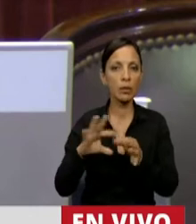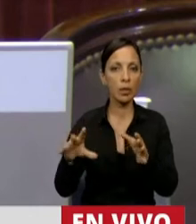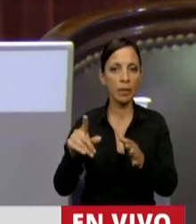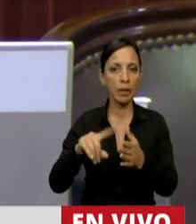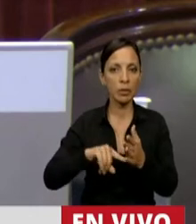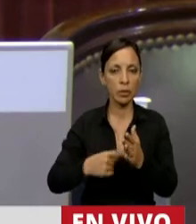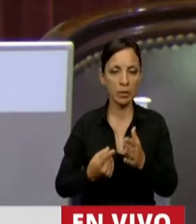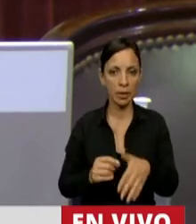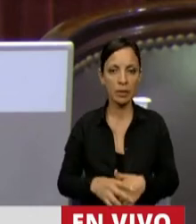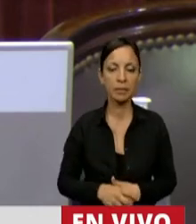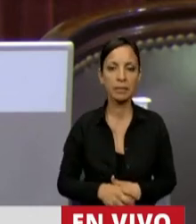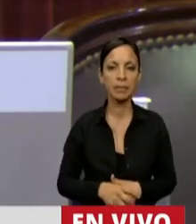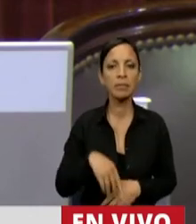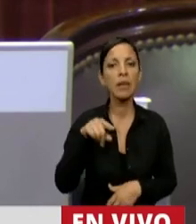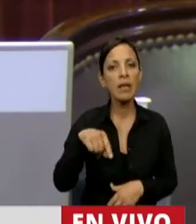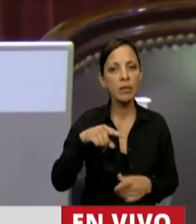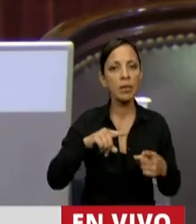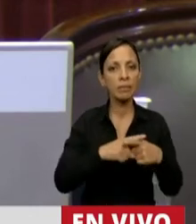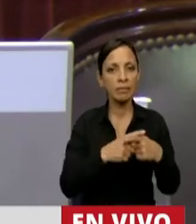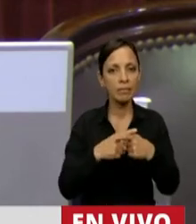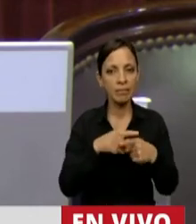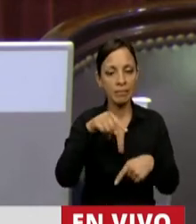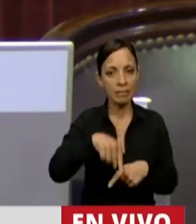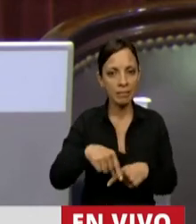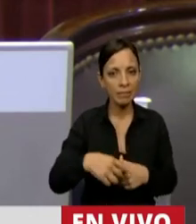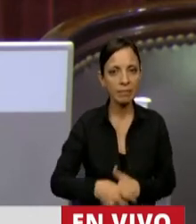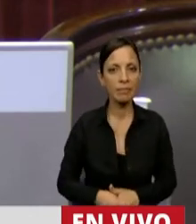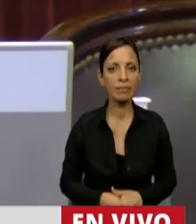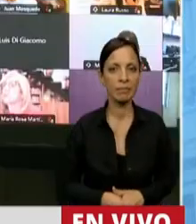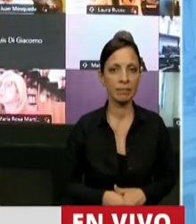Aires. Eso es lo que estamos discutiendo, señor presidente.